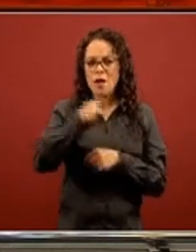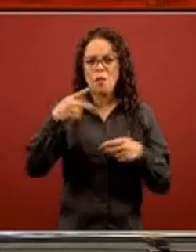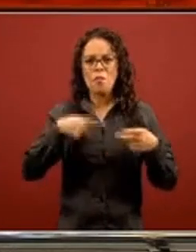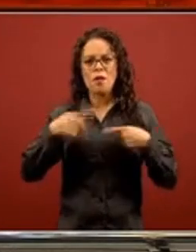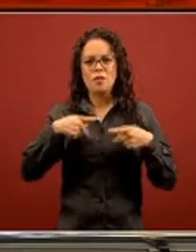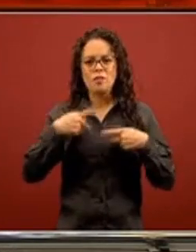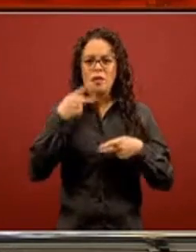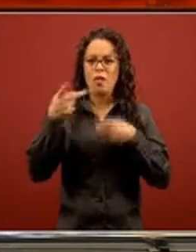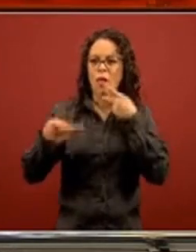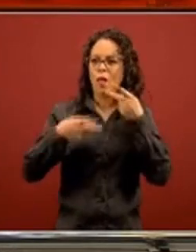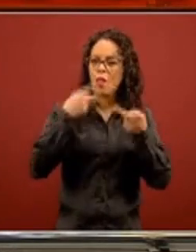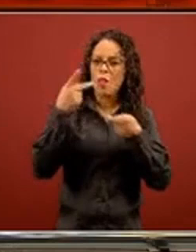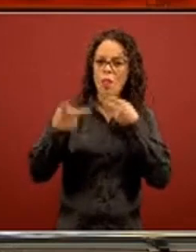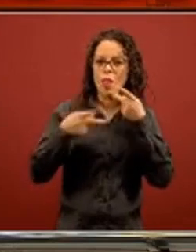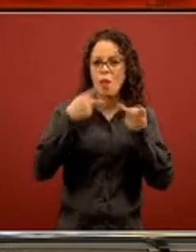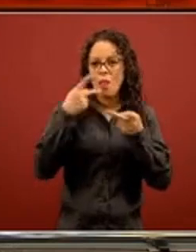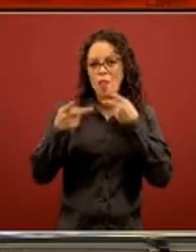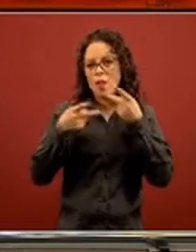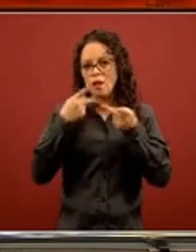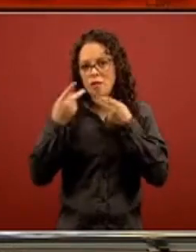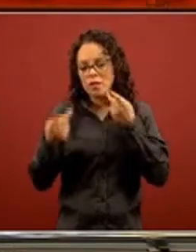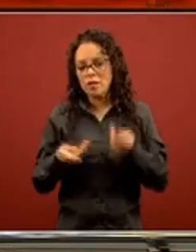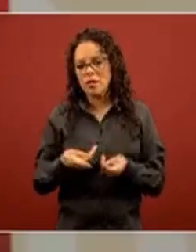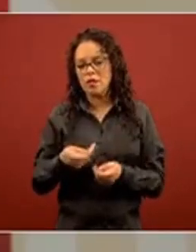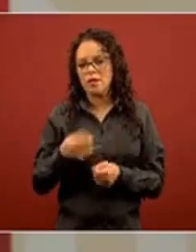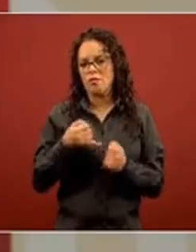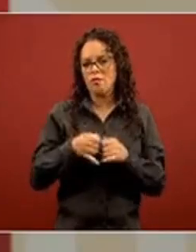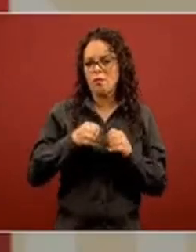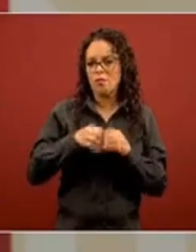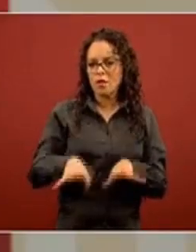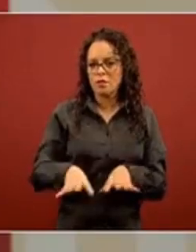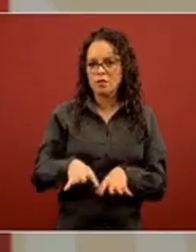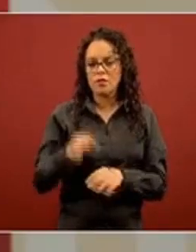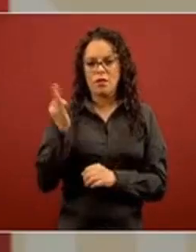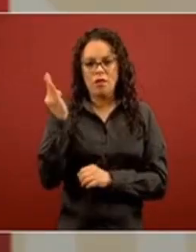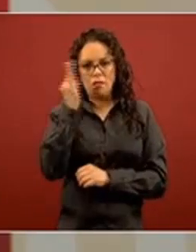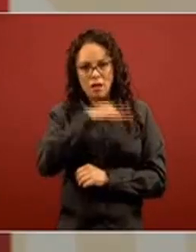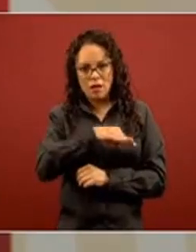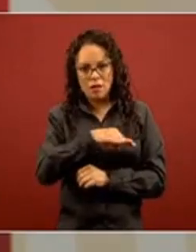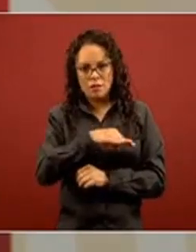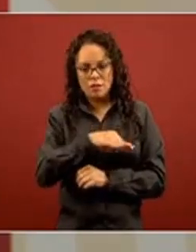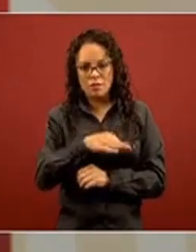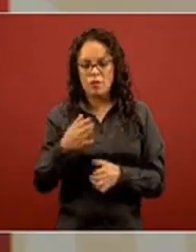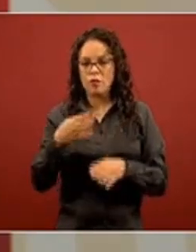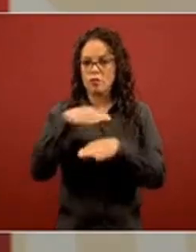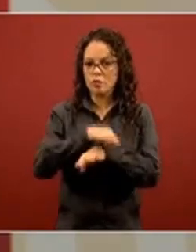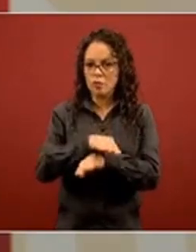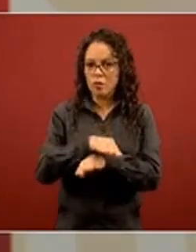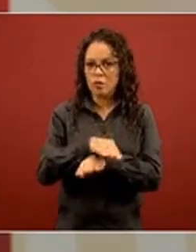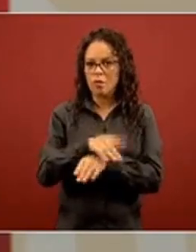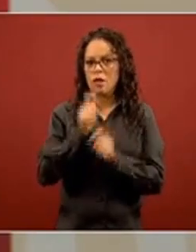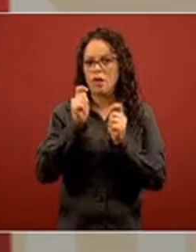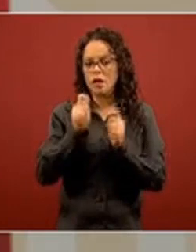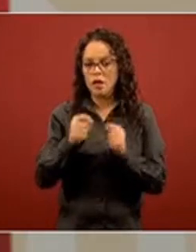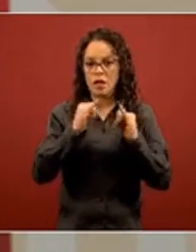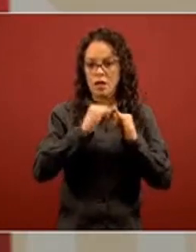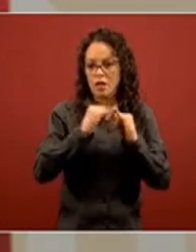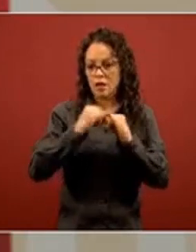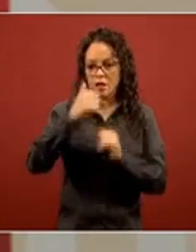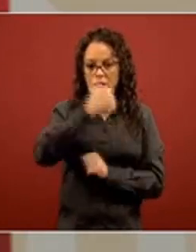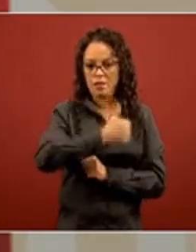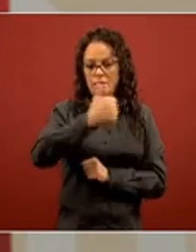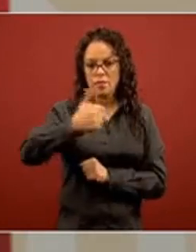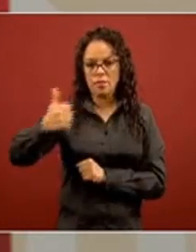infundados, carentes de información sobre cuáles son los elementos que las instituciones tenemos para